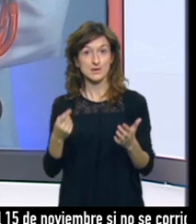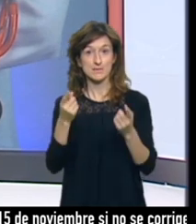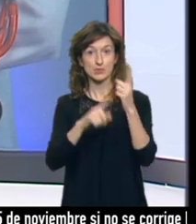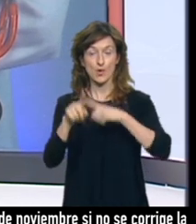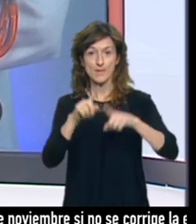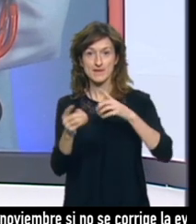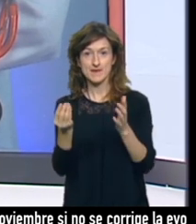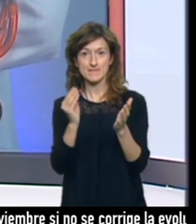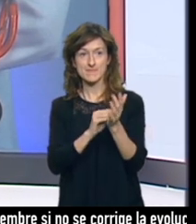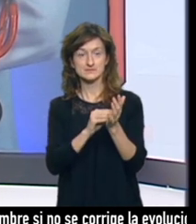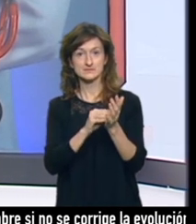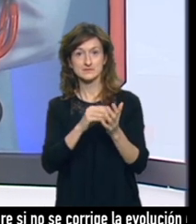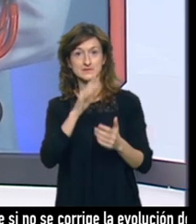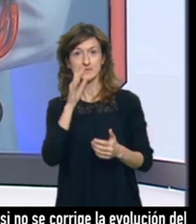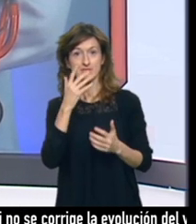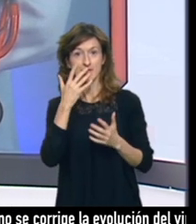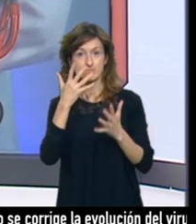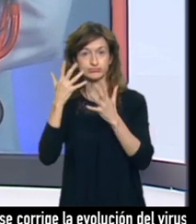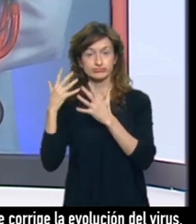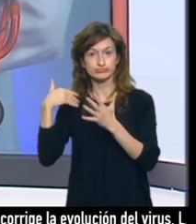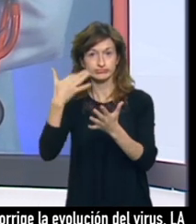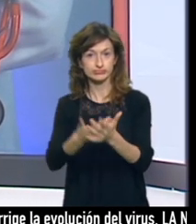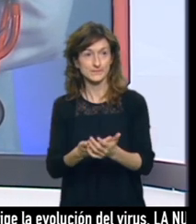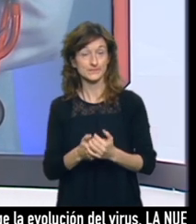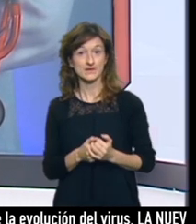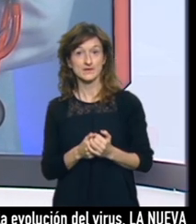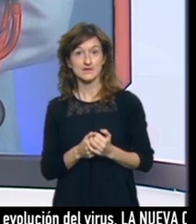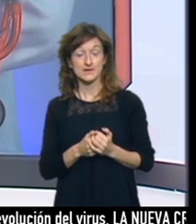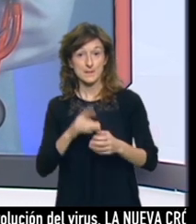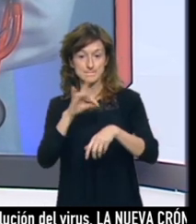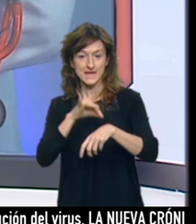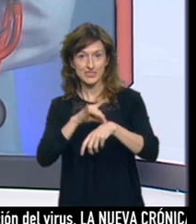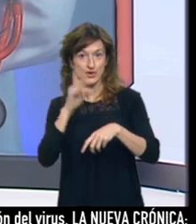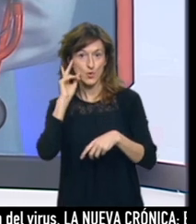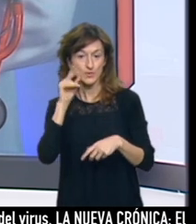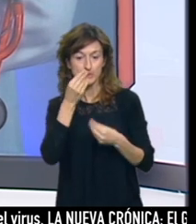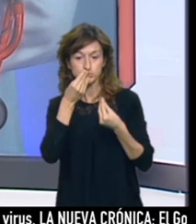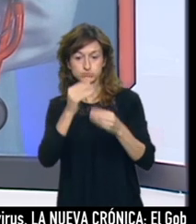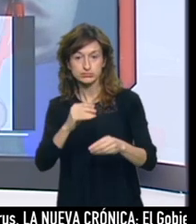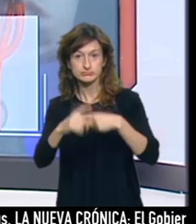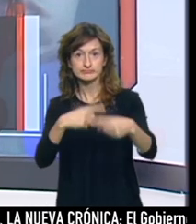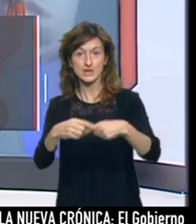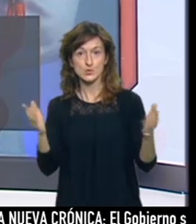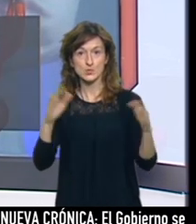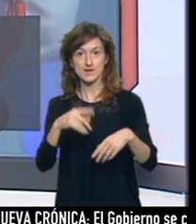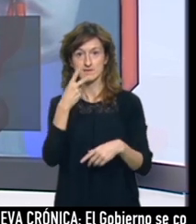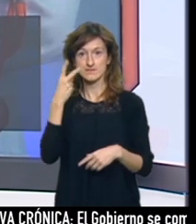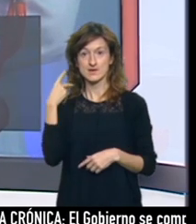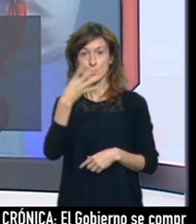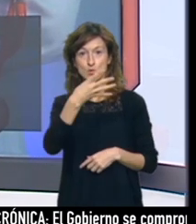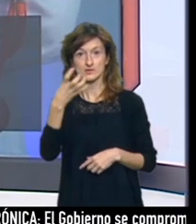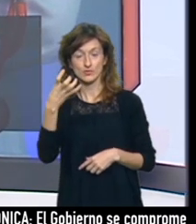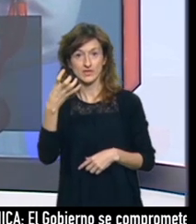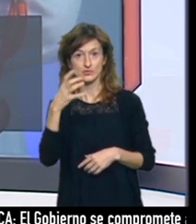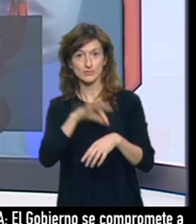que lleva azotando desde hace décadas a la comunidad. No hay relevo para los médicos que se jubilan este año. Ahí lo tienen,